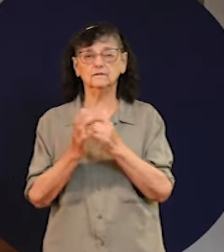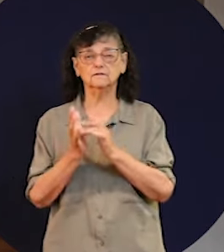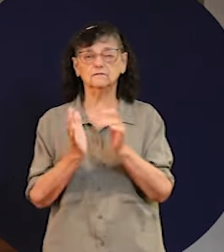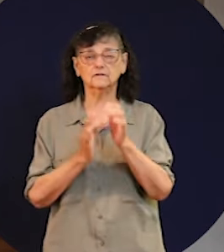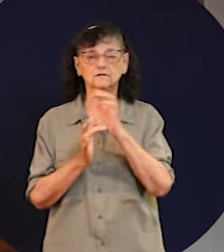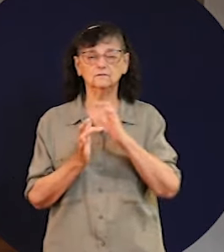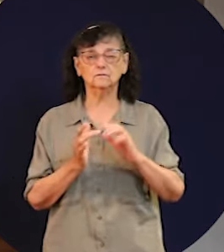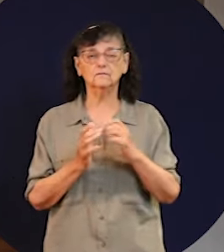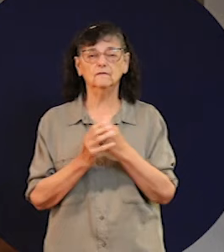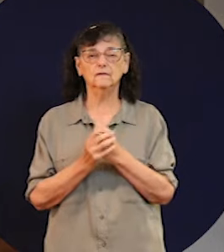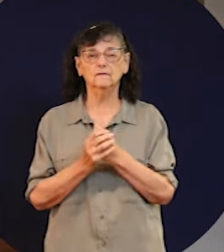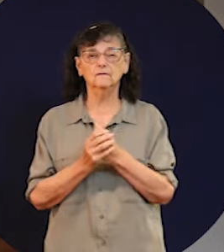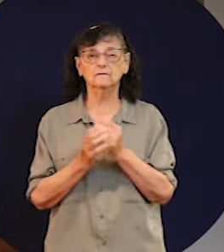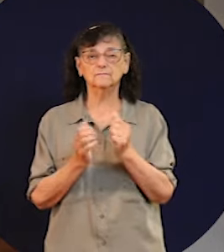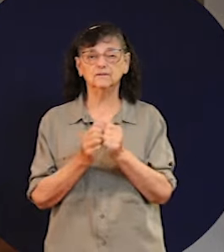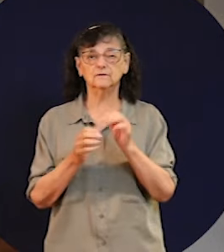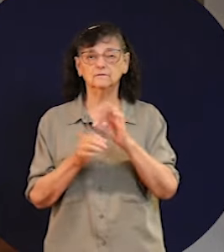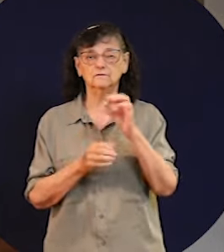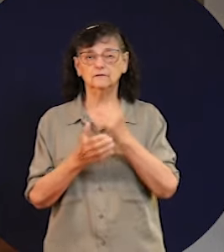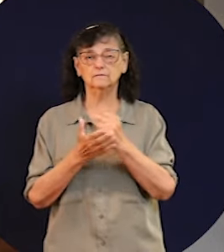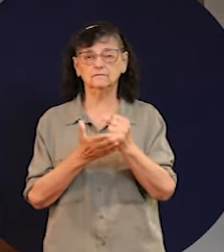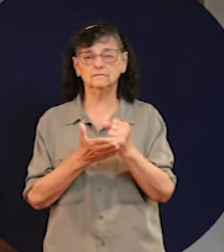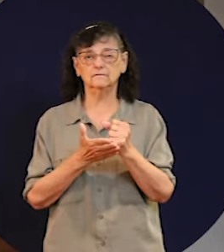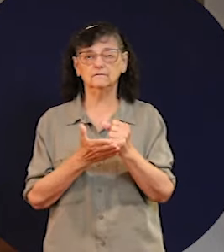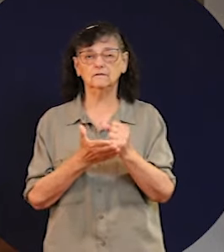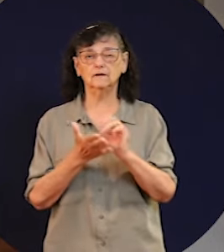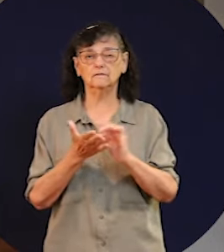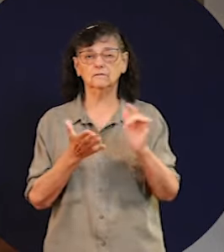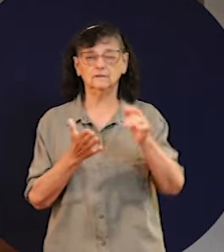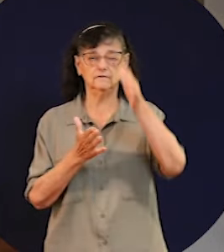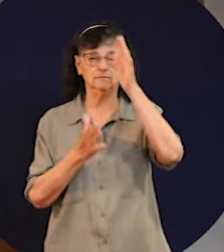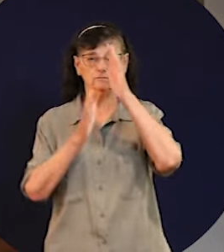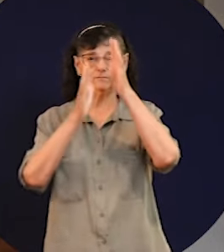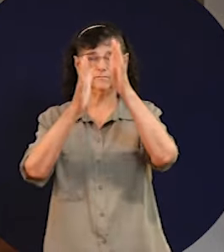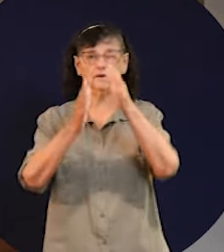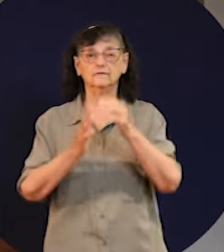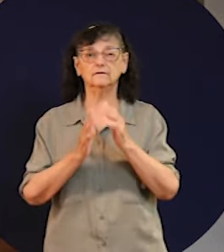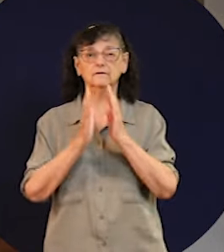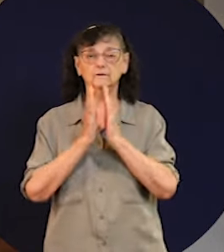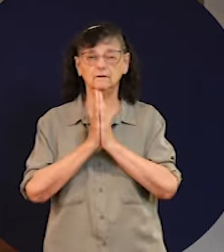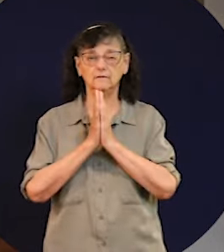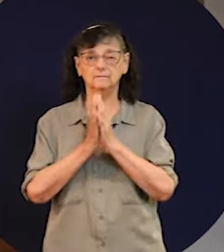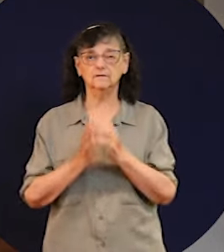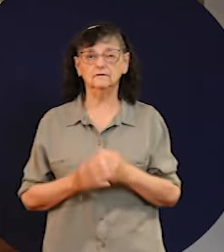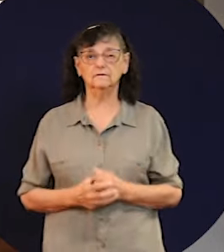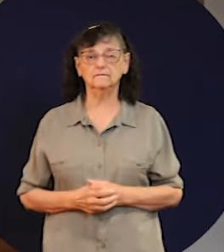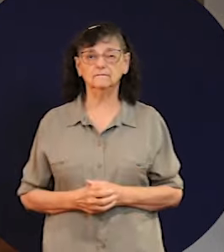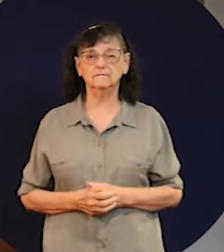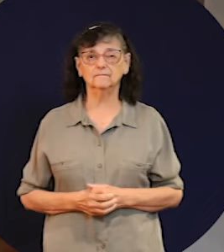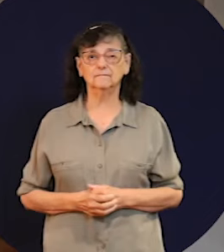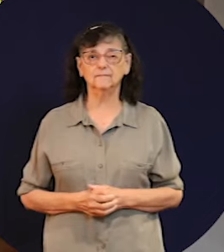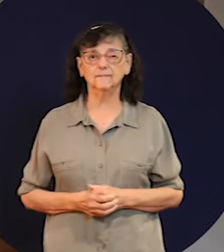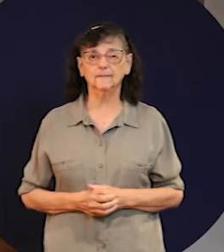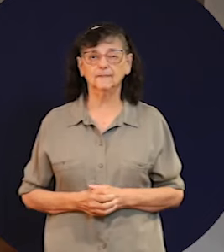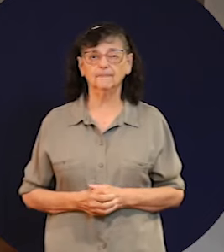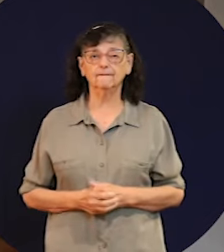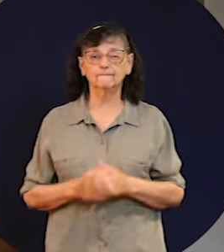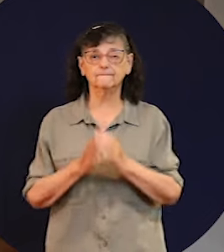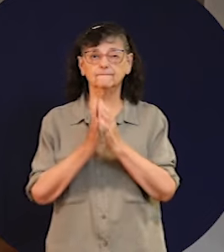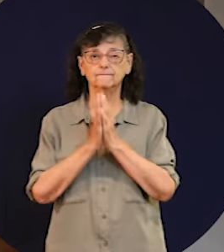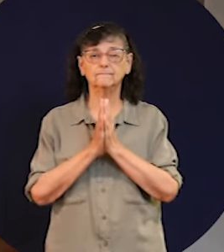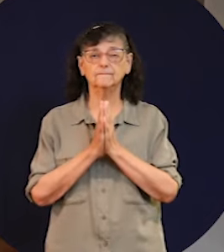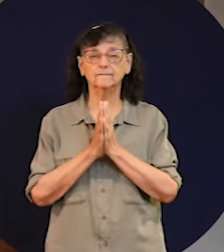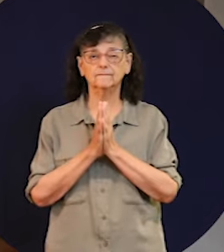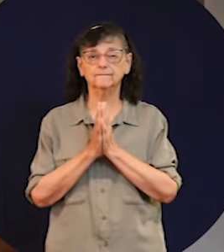Altísimo Jesucristo, con el Espíritu Santo, en la gloria de Dios Padre. Amén.